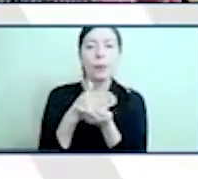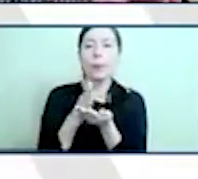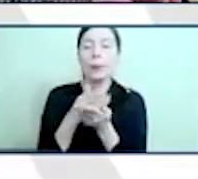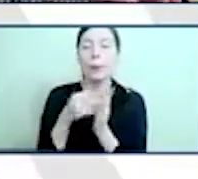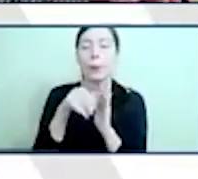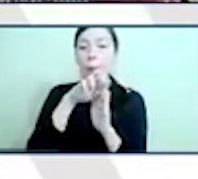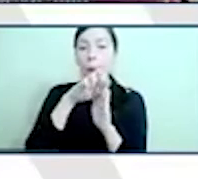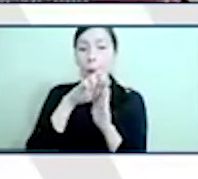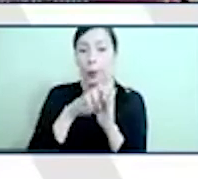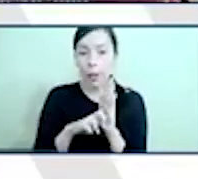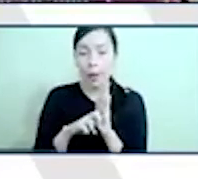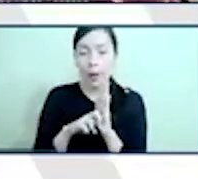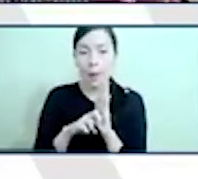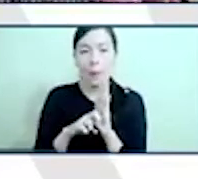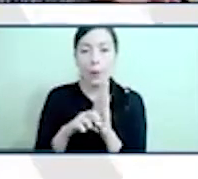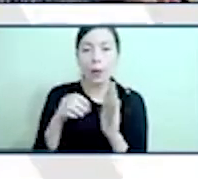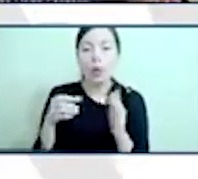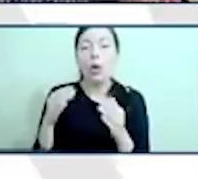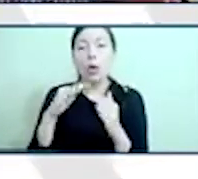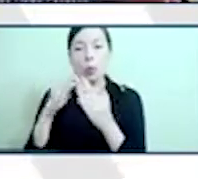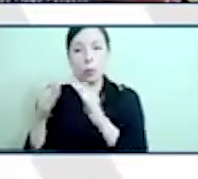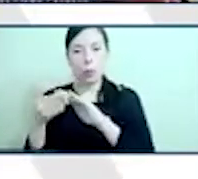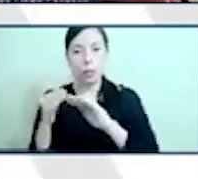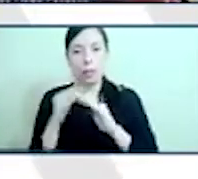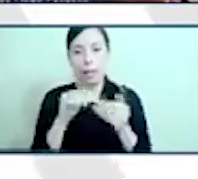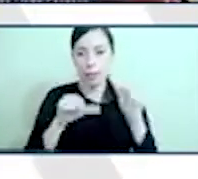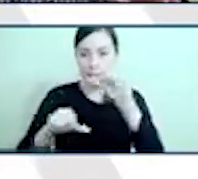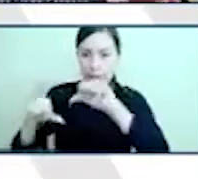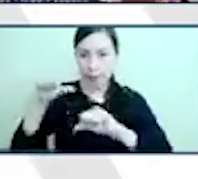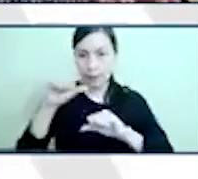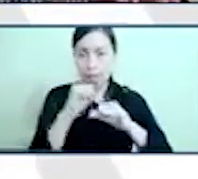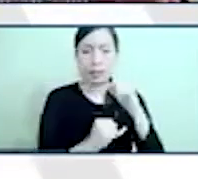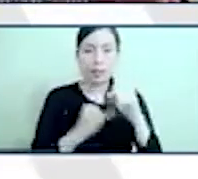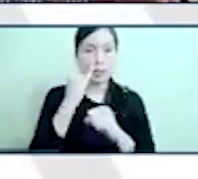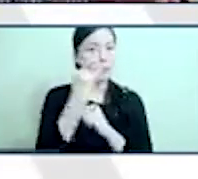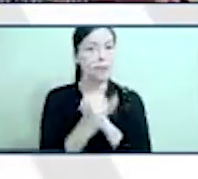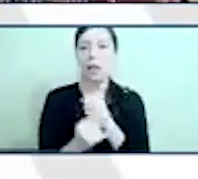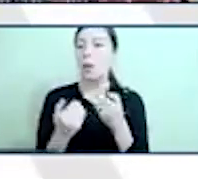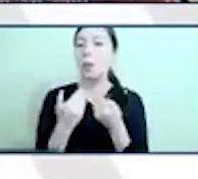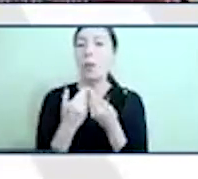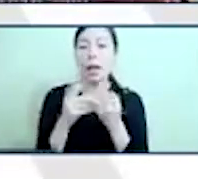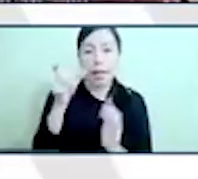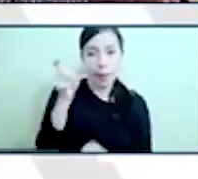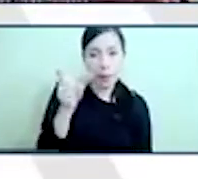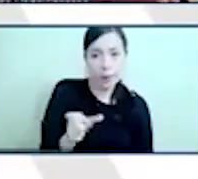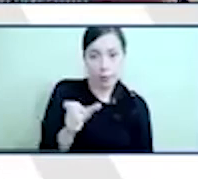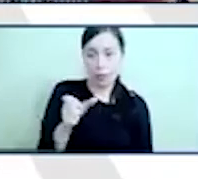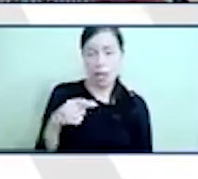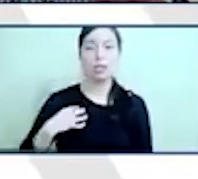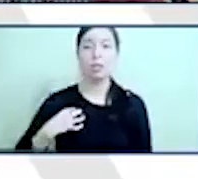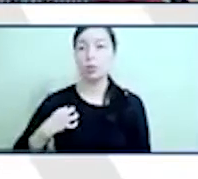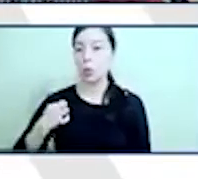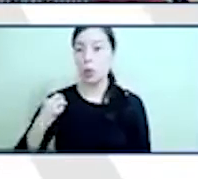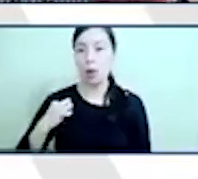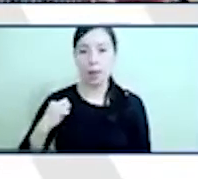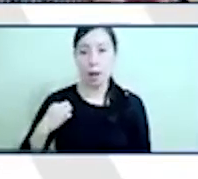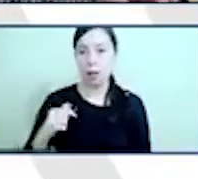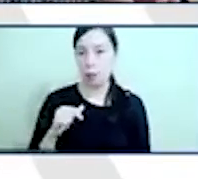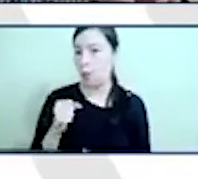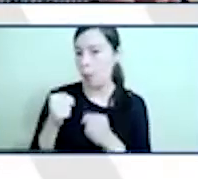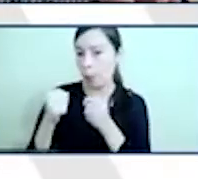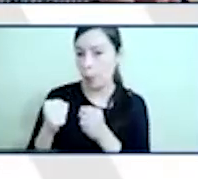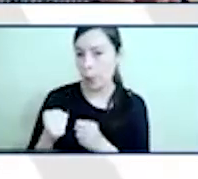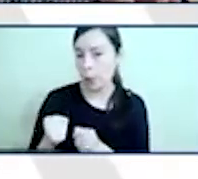comunidad científica profesional y cualquier persona interesada, del público general, cualquier ciudadano, por eso se habla de ciencia ciudadana,